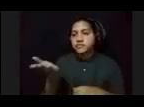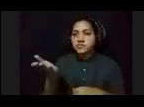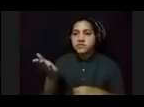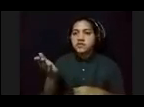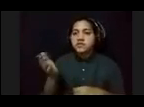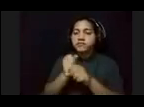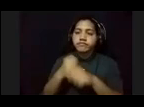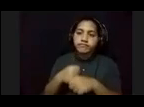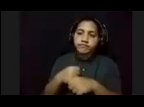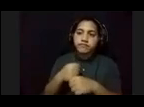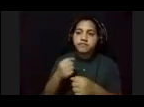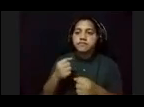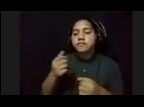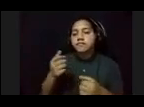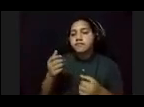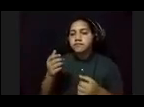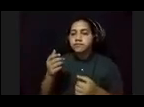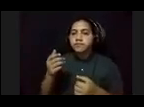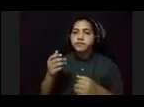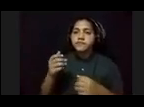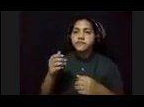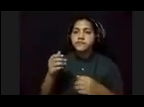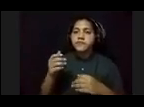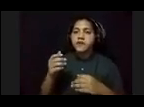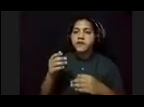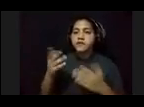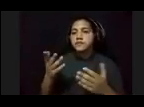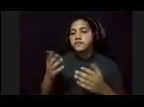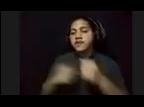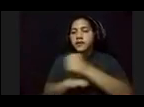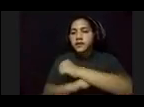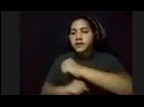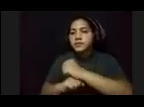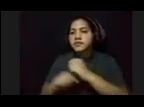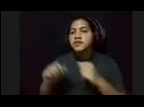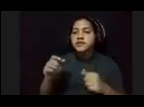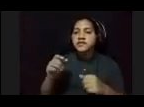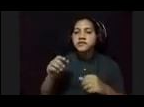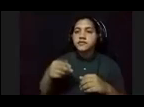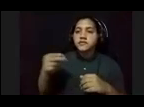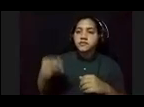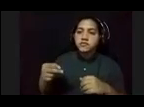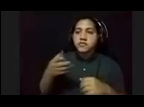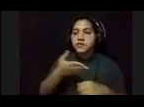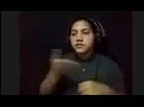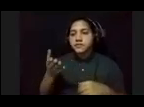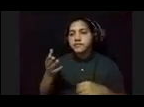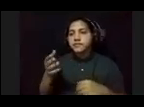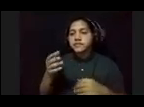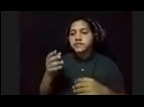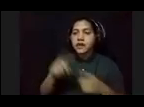una comunidad que se mantiene viva y dinámica hasta el día de hoy, a pesar de estar ausentes en la historia oficial.